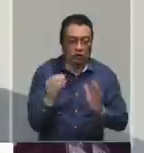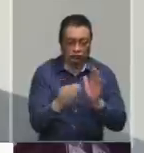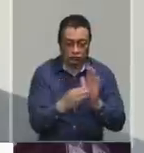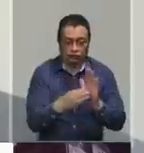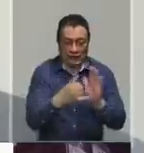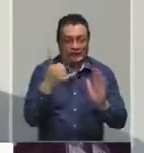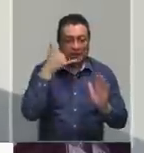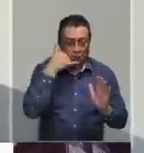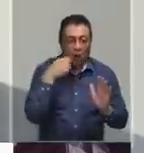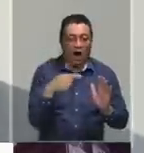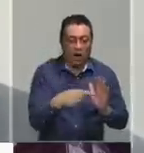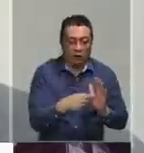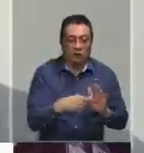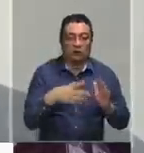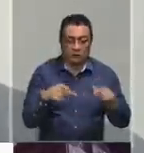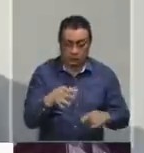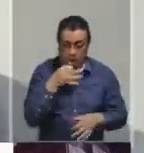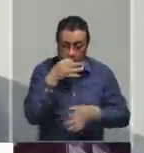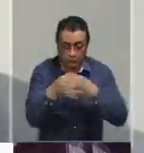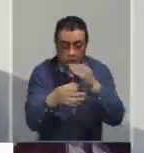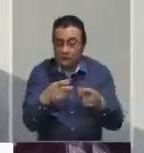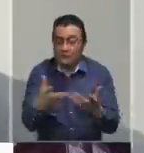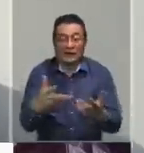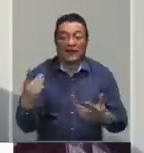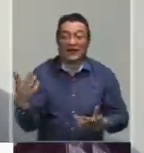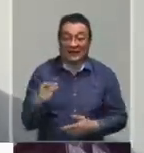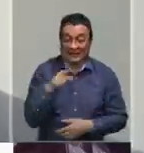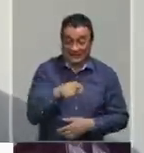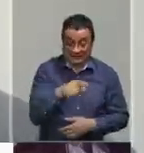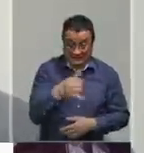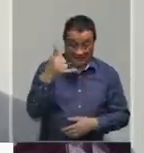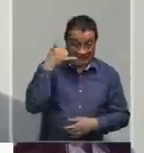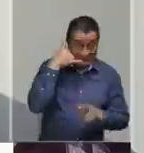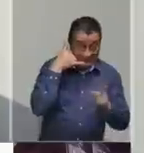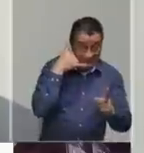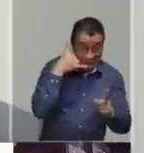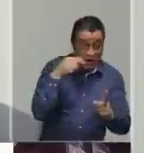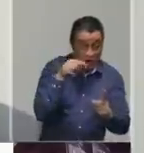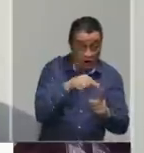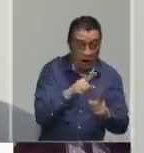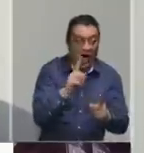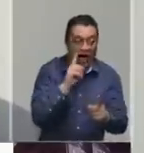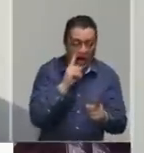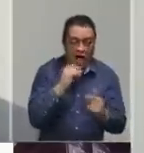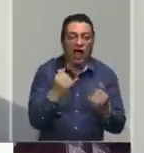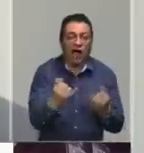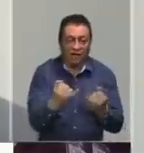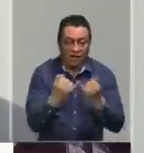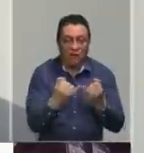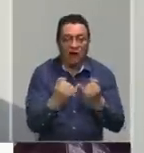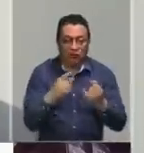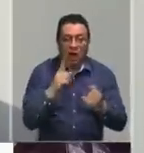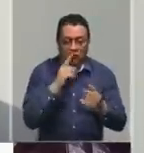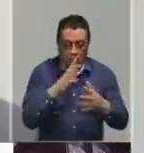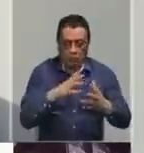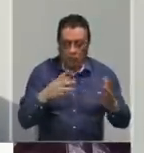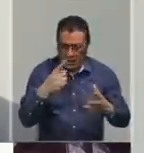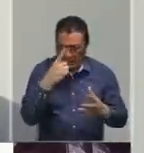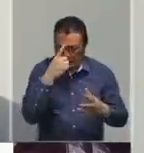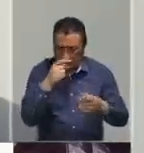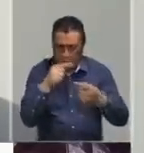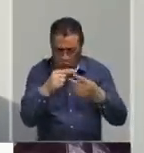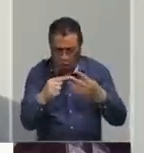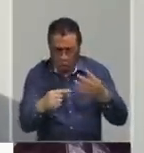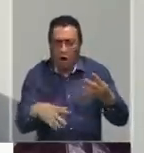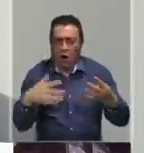celular. Voy a hacer referencia finalmente a que dicho teléfono celular contiene información que da seriedad a cada uno de estos